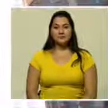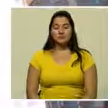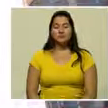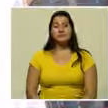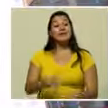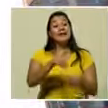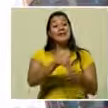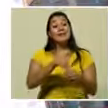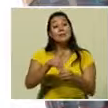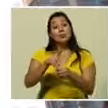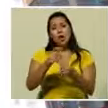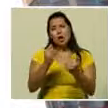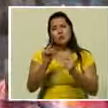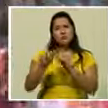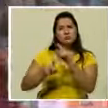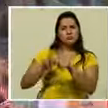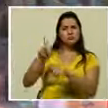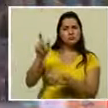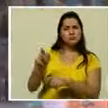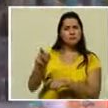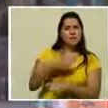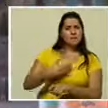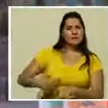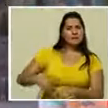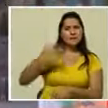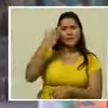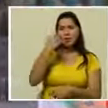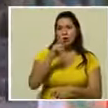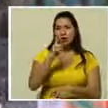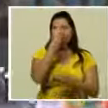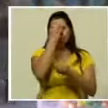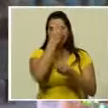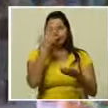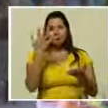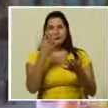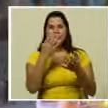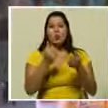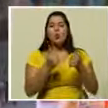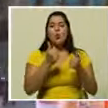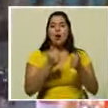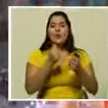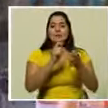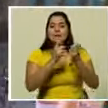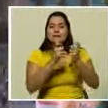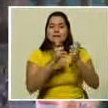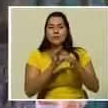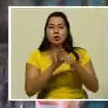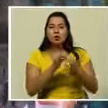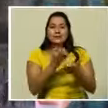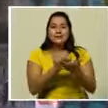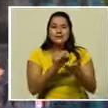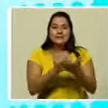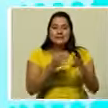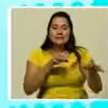Los diputados cuestionaron al mandatario Alvarado por no anunciar las medidas económicas que solventarán la crisis por el